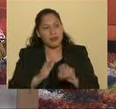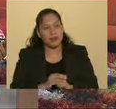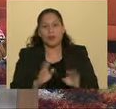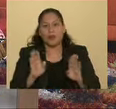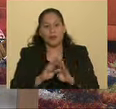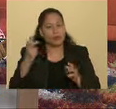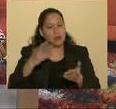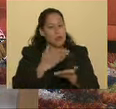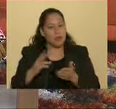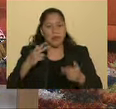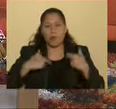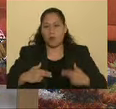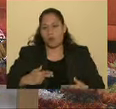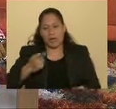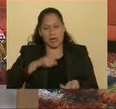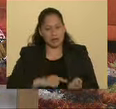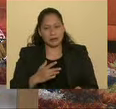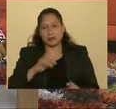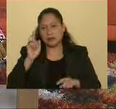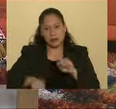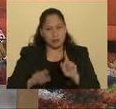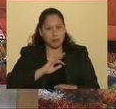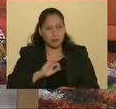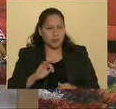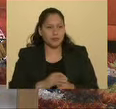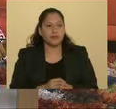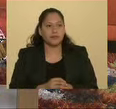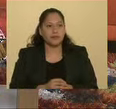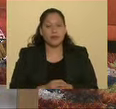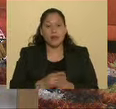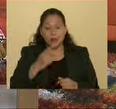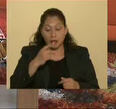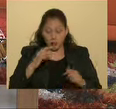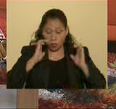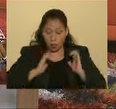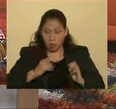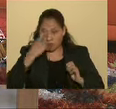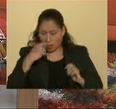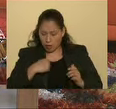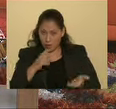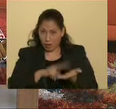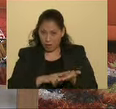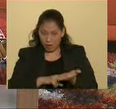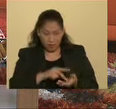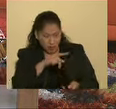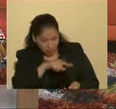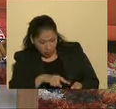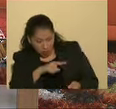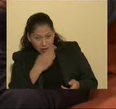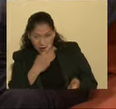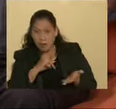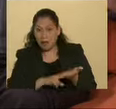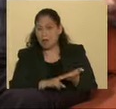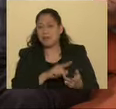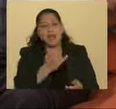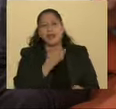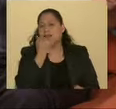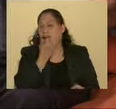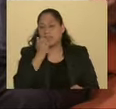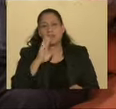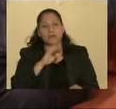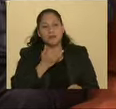hombre, quitando esa parte, si lo quieres para valer y si crees que vales por el cuerpo que tienes, es donde vamos mal. Sin